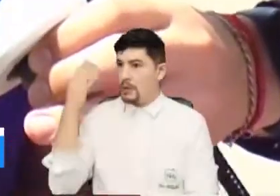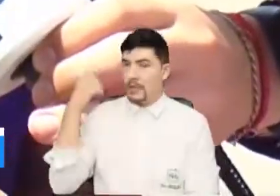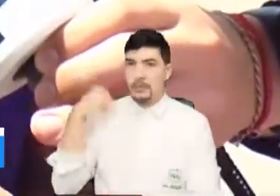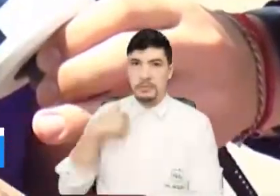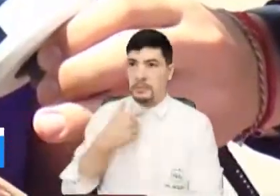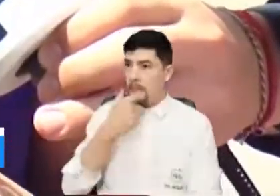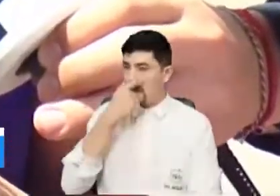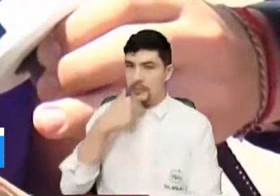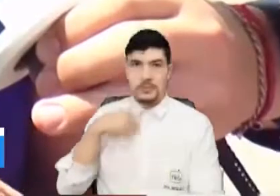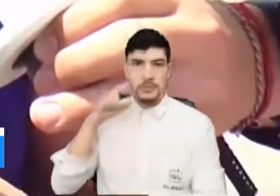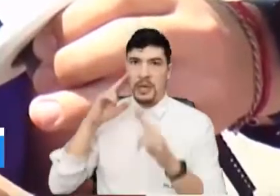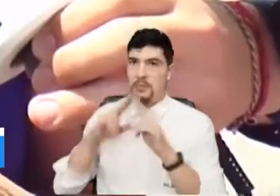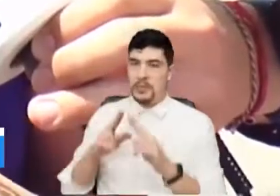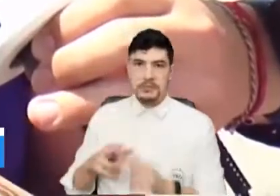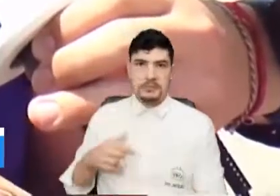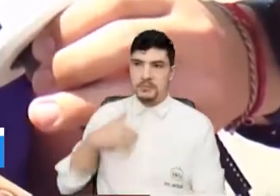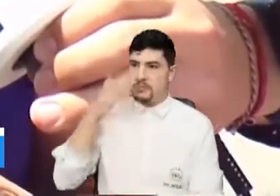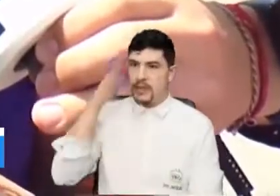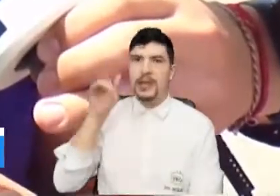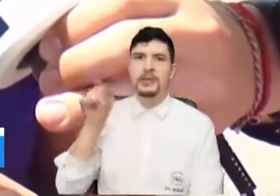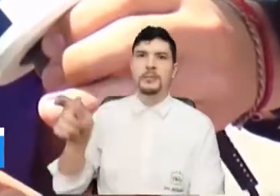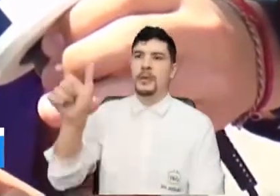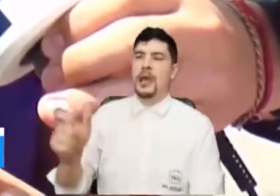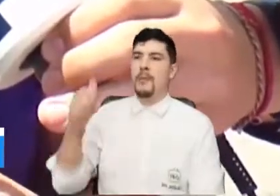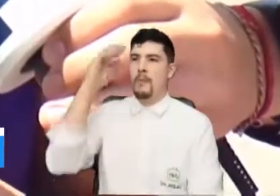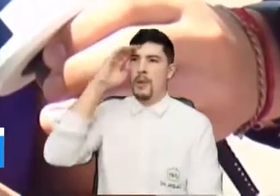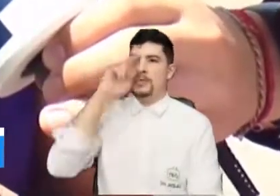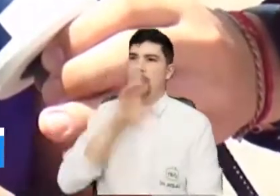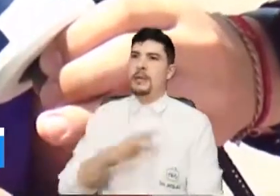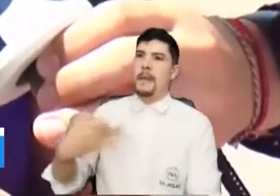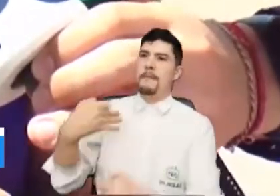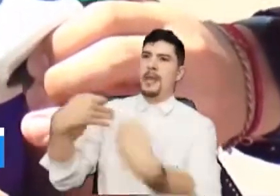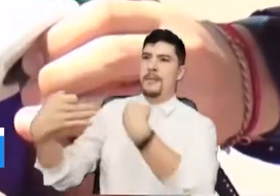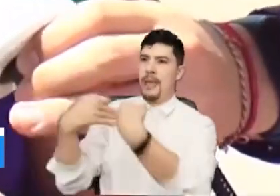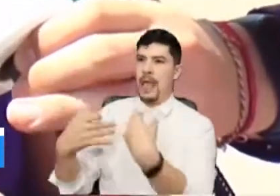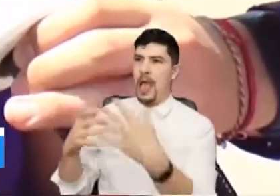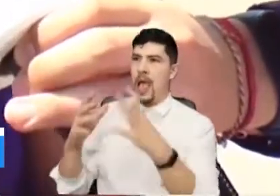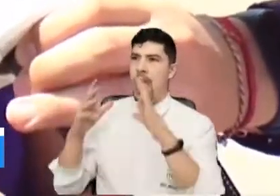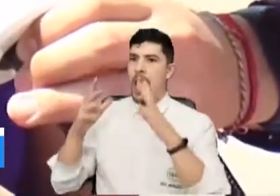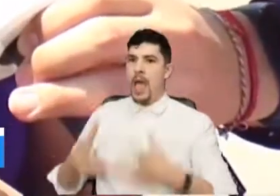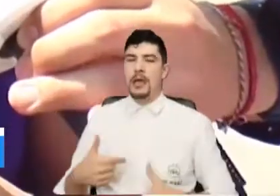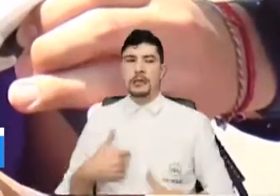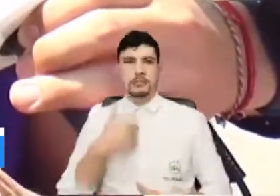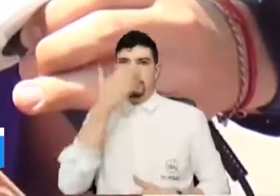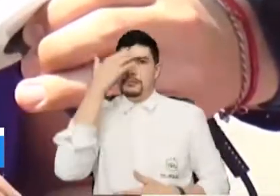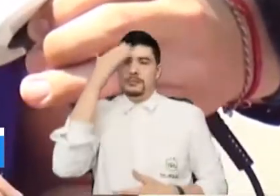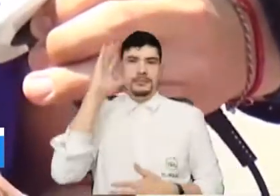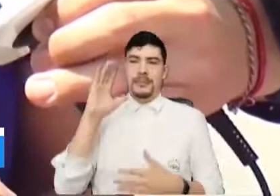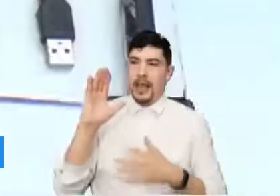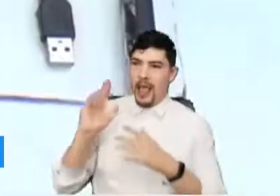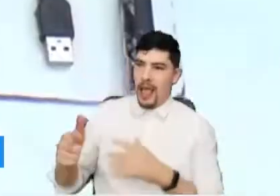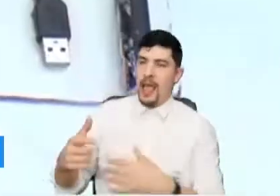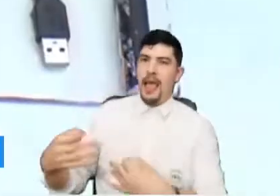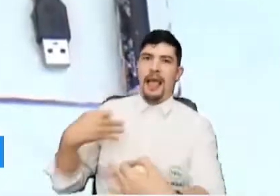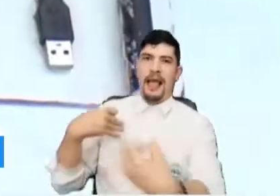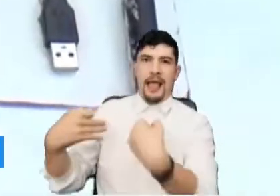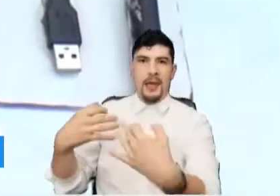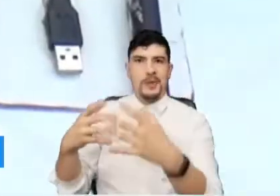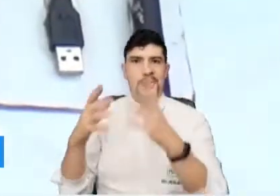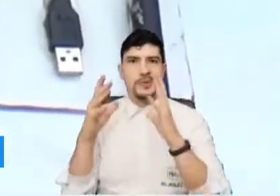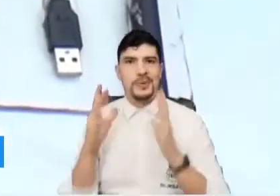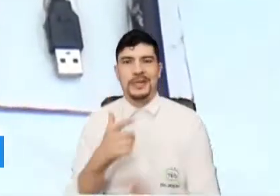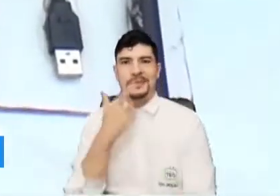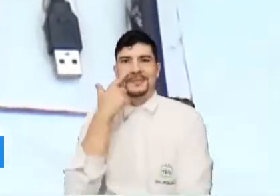Habían cosas que uno pues ya se enteró porque comentan con otras personas, pero realmente me pareció excelente porque